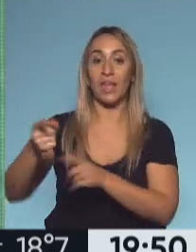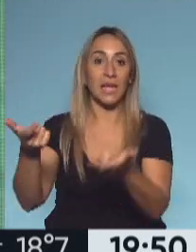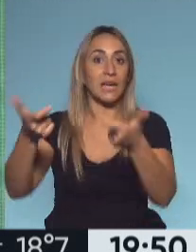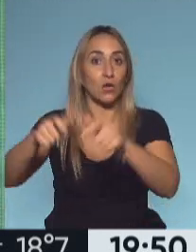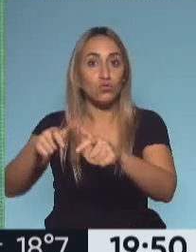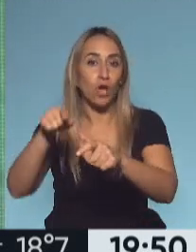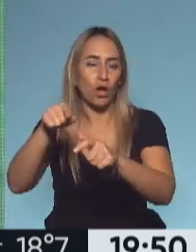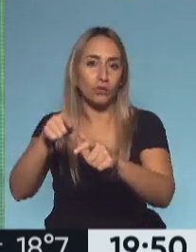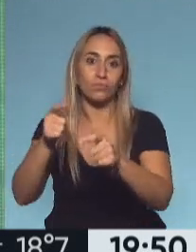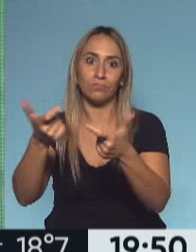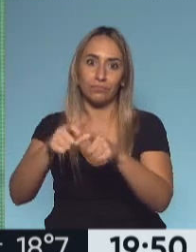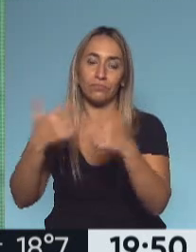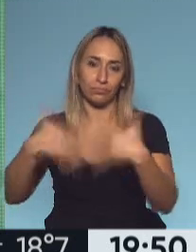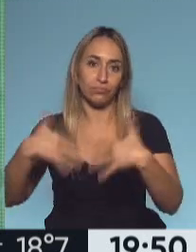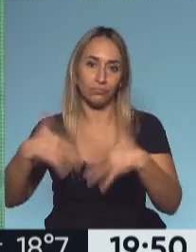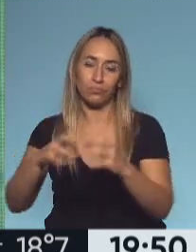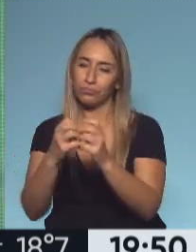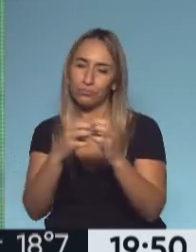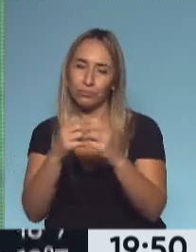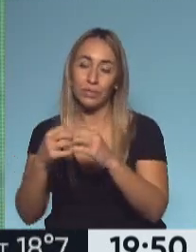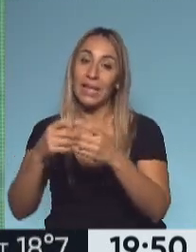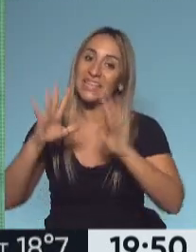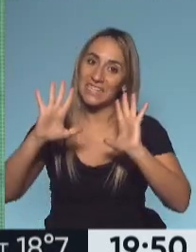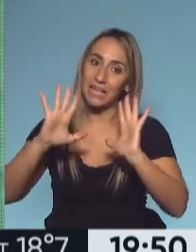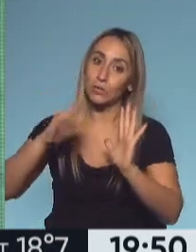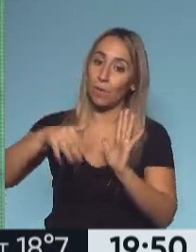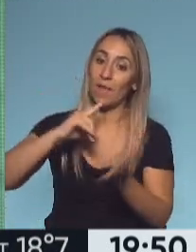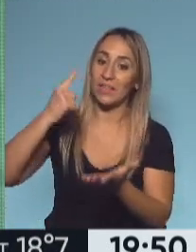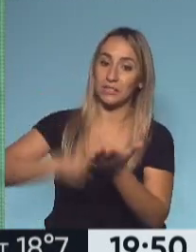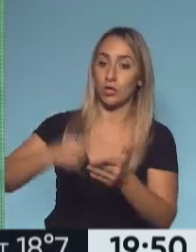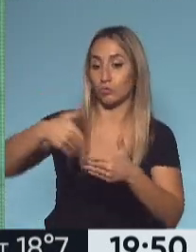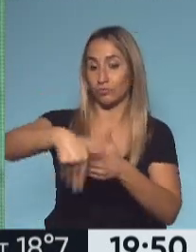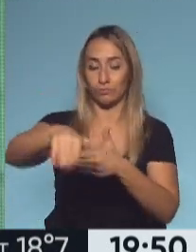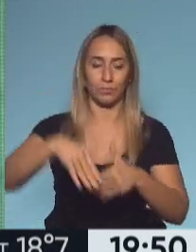reuniones están llevando quizás a decisiones que sabremos en las próximas horas. Ya venimos.